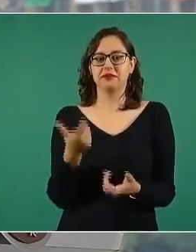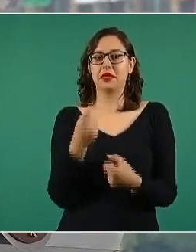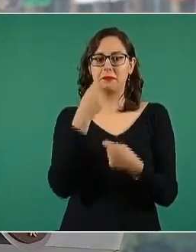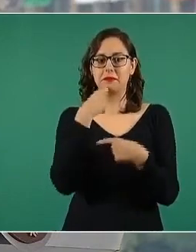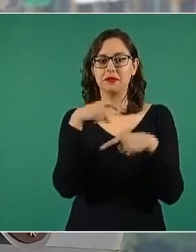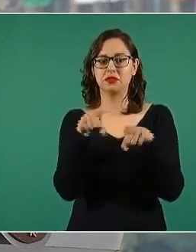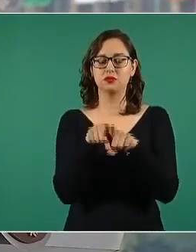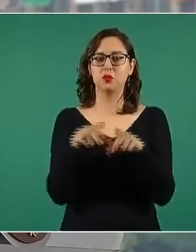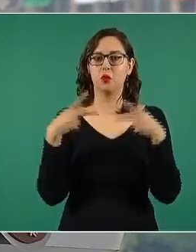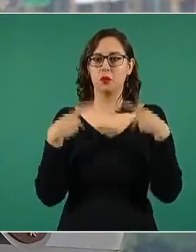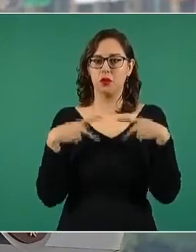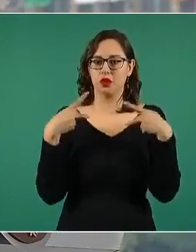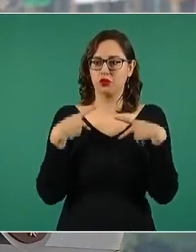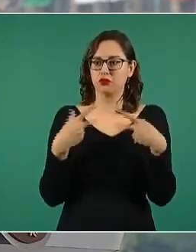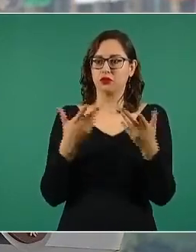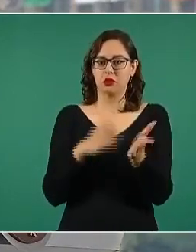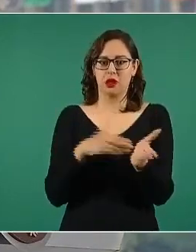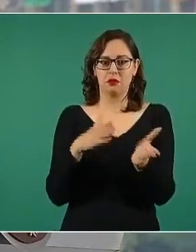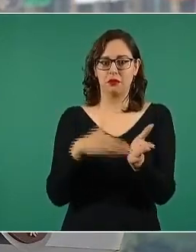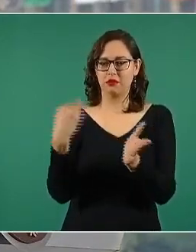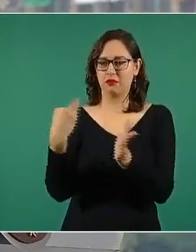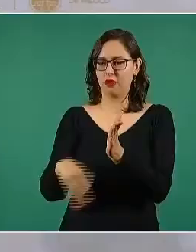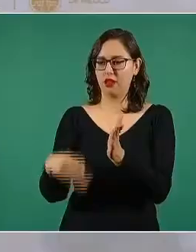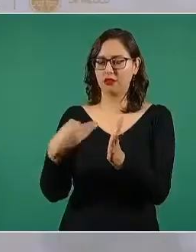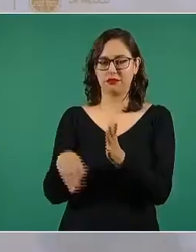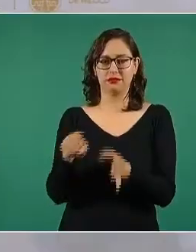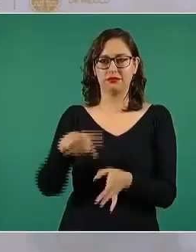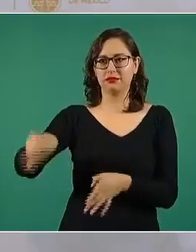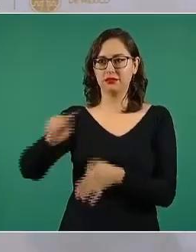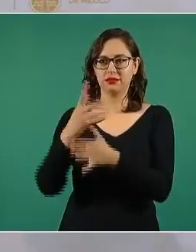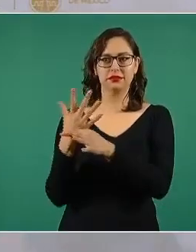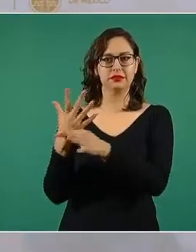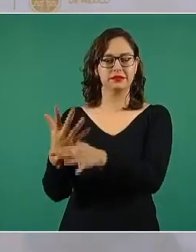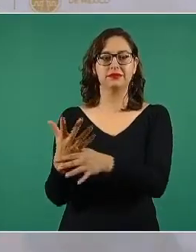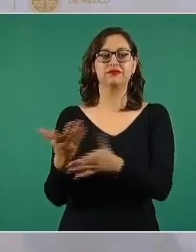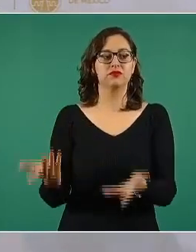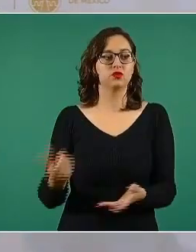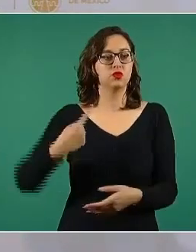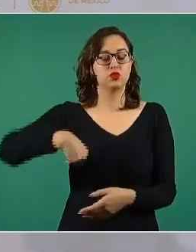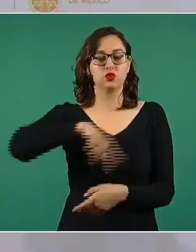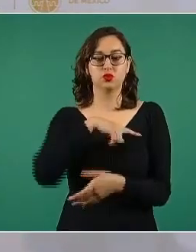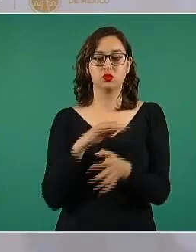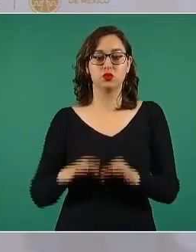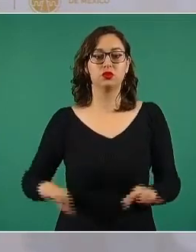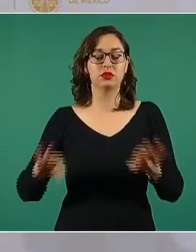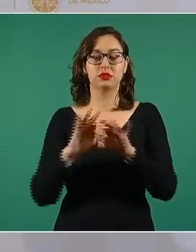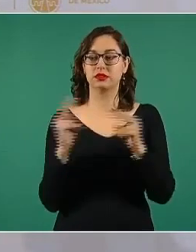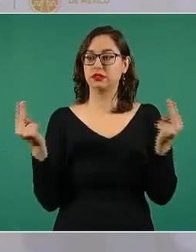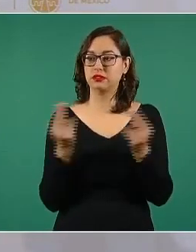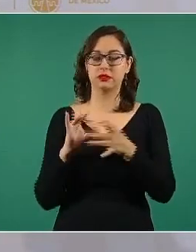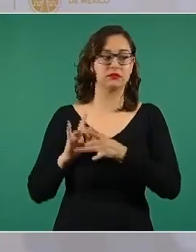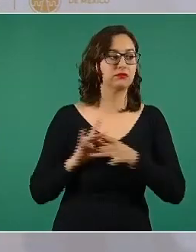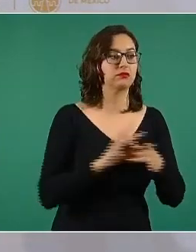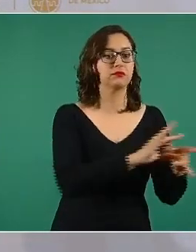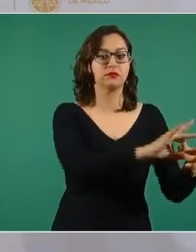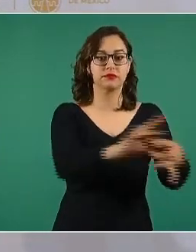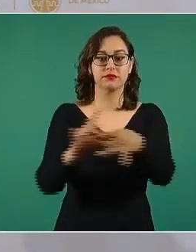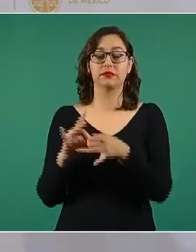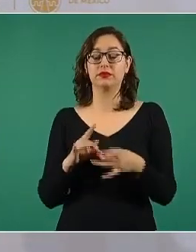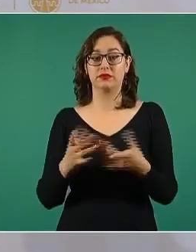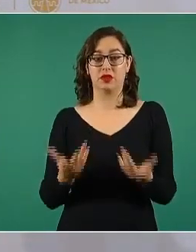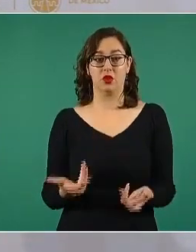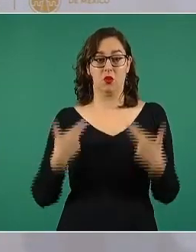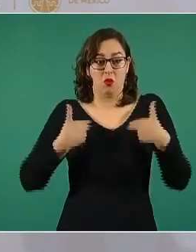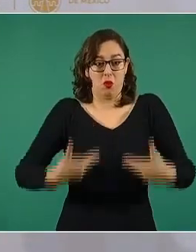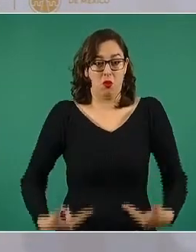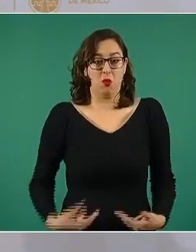documentadas de diferentes regiones. Es importante estar en solidaridad los unos con los otros y reconocer que la xenofobia es